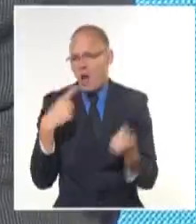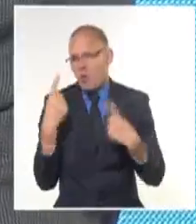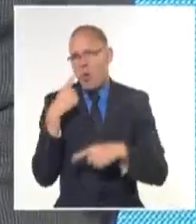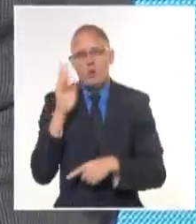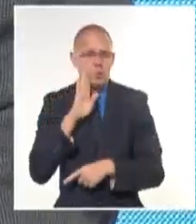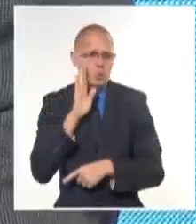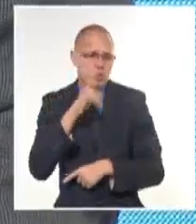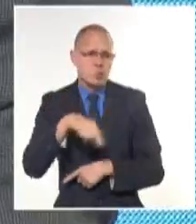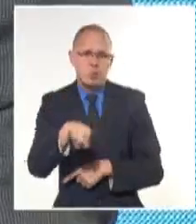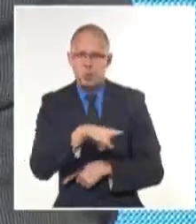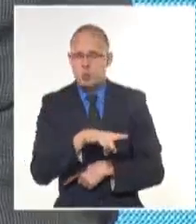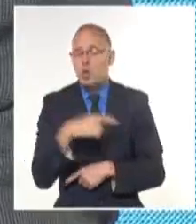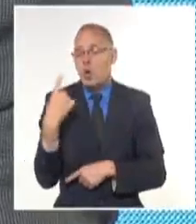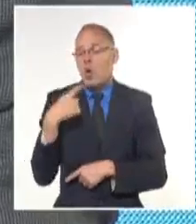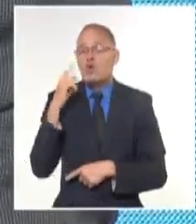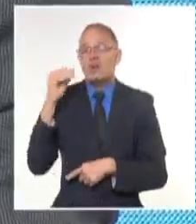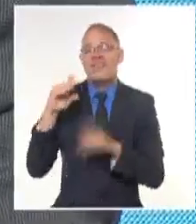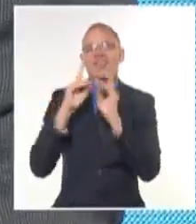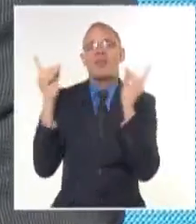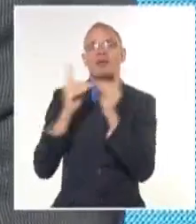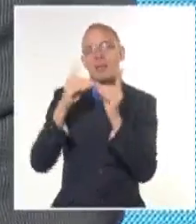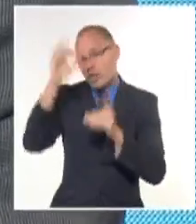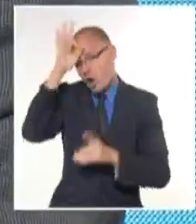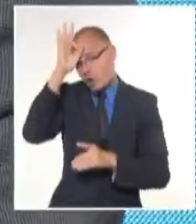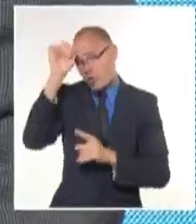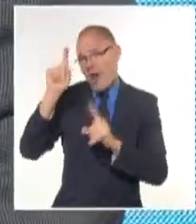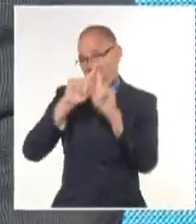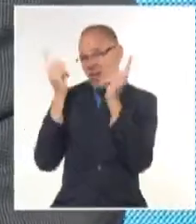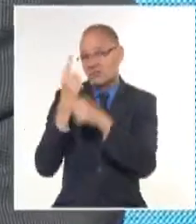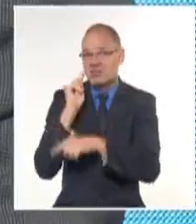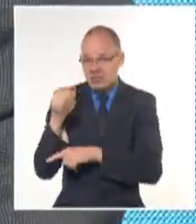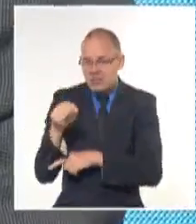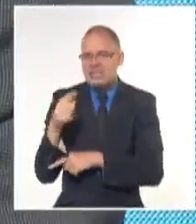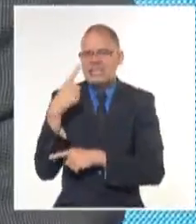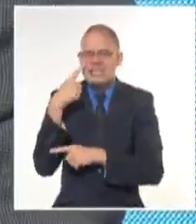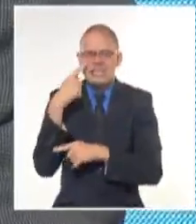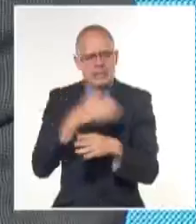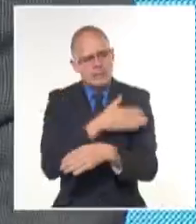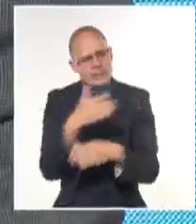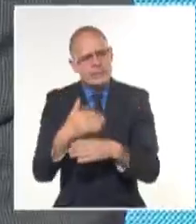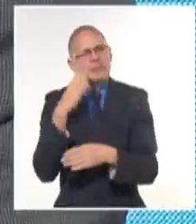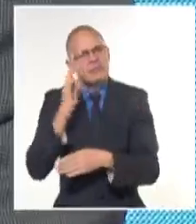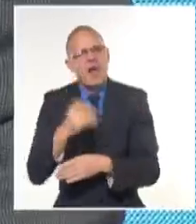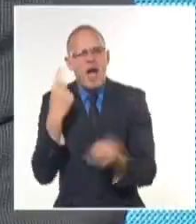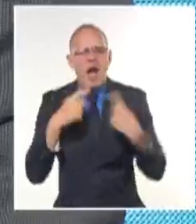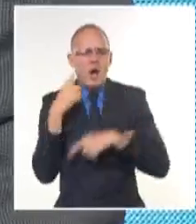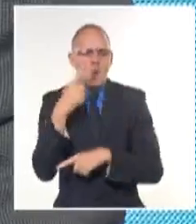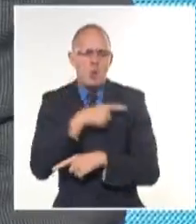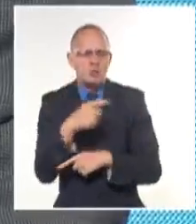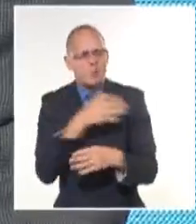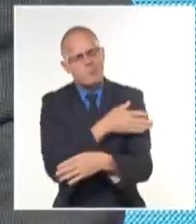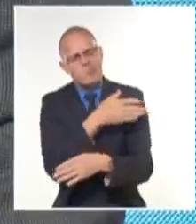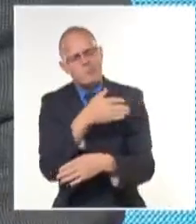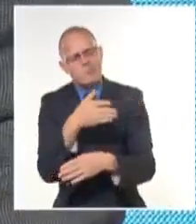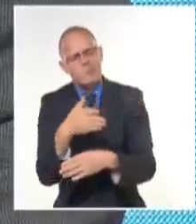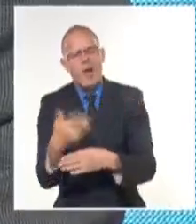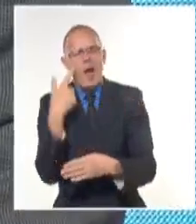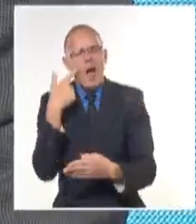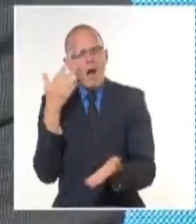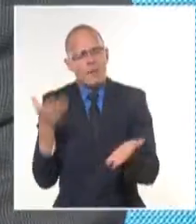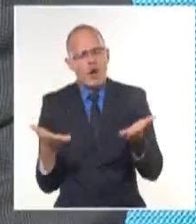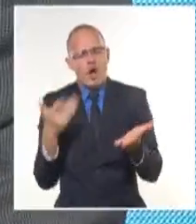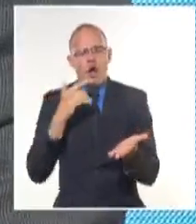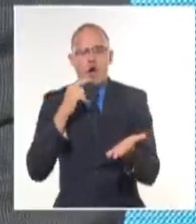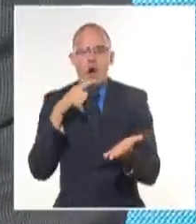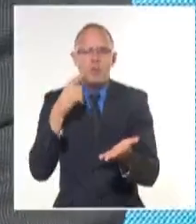la Contraloría General y el Sistema Nacional de Auditoría. Esas irregularidades permiten, a partir de evaluar las causas y condiciones, perfeccionar los